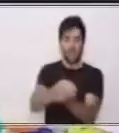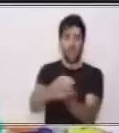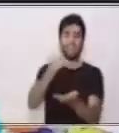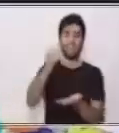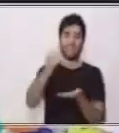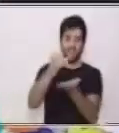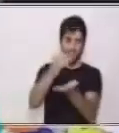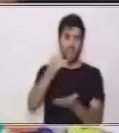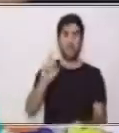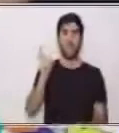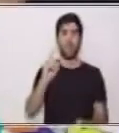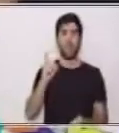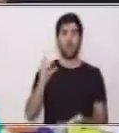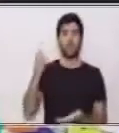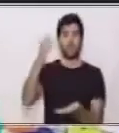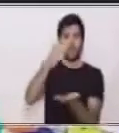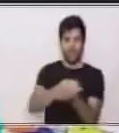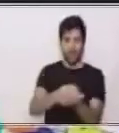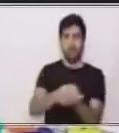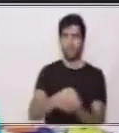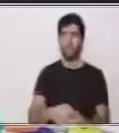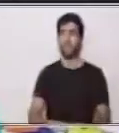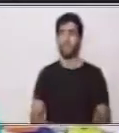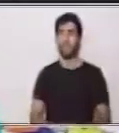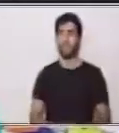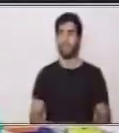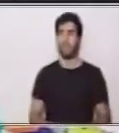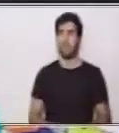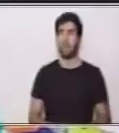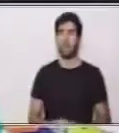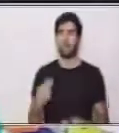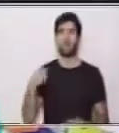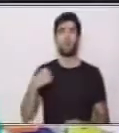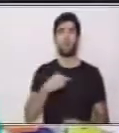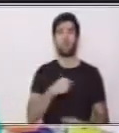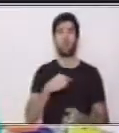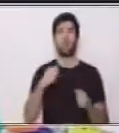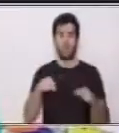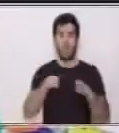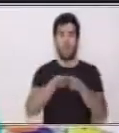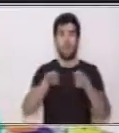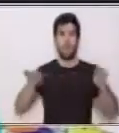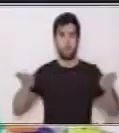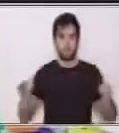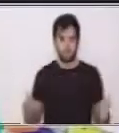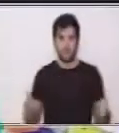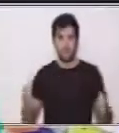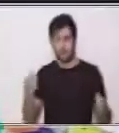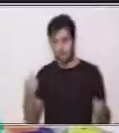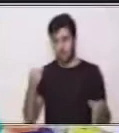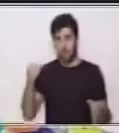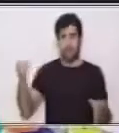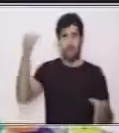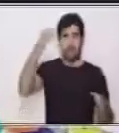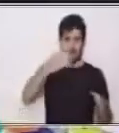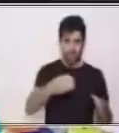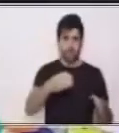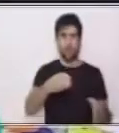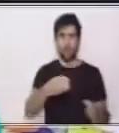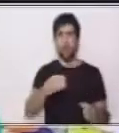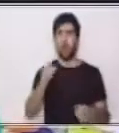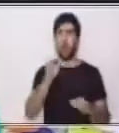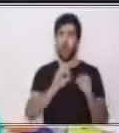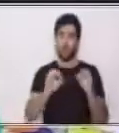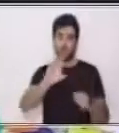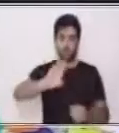donde nosotros estemos realizando la figura. En este caso, ¿dónde estamos realizando la figura? En una mesa, y lo colocamos de esa manera. Si lo